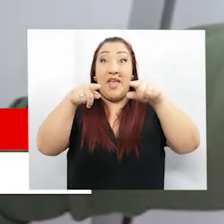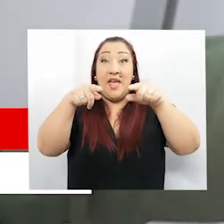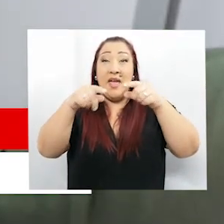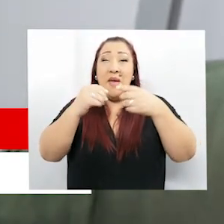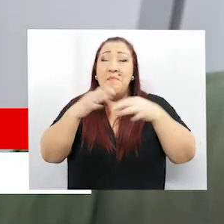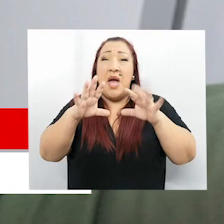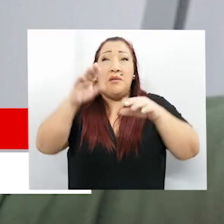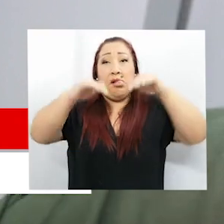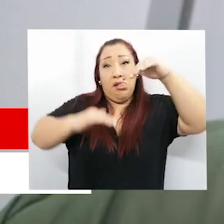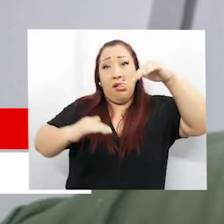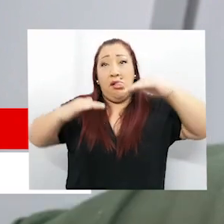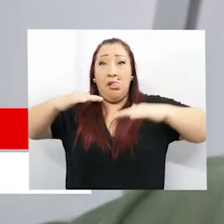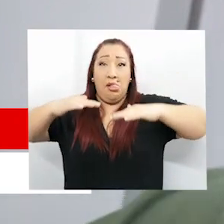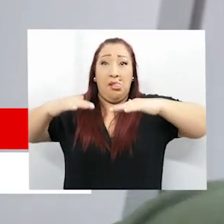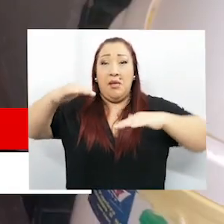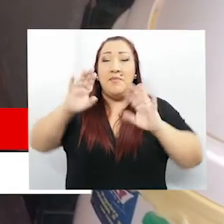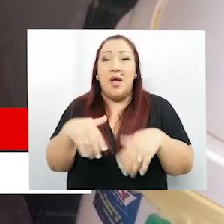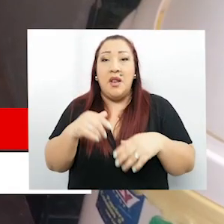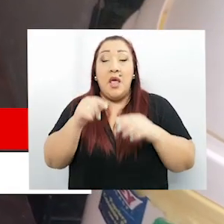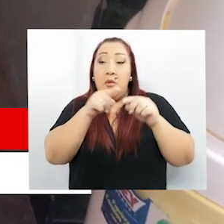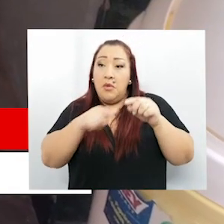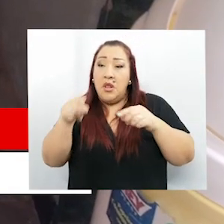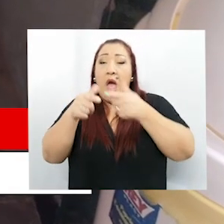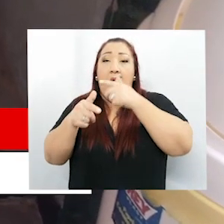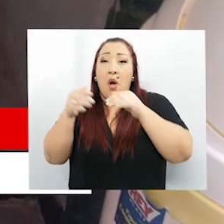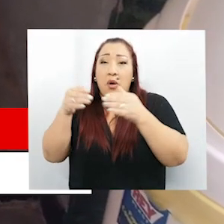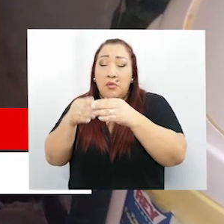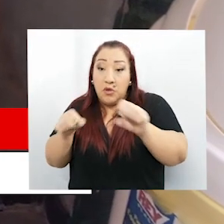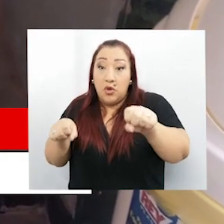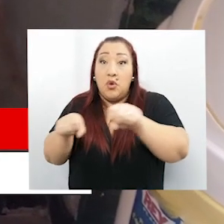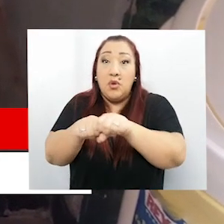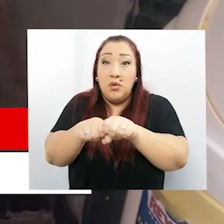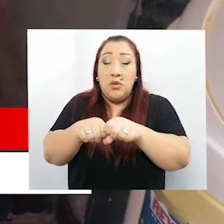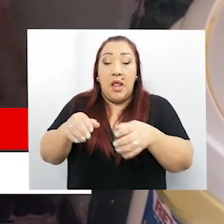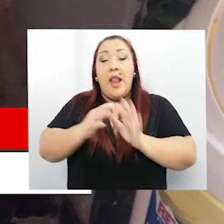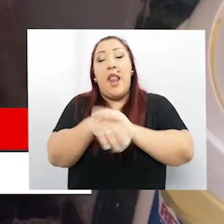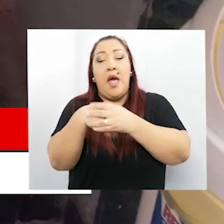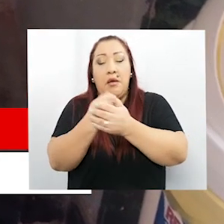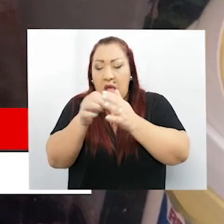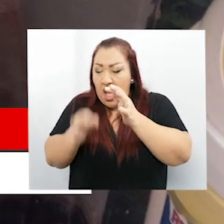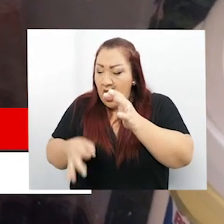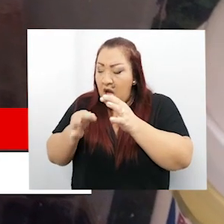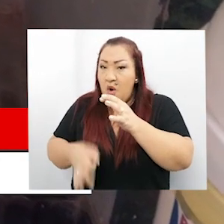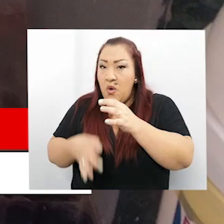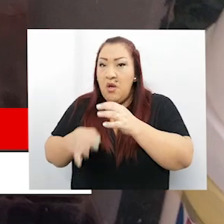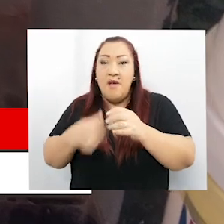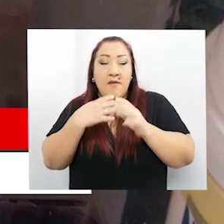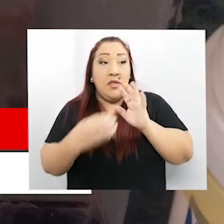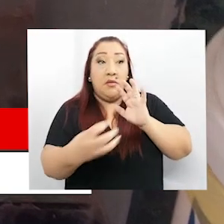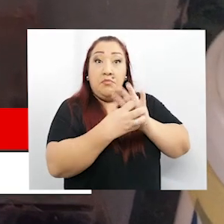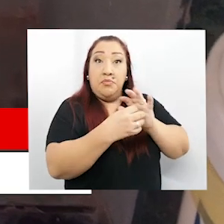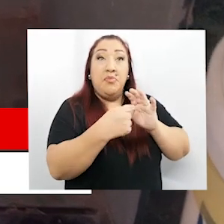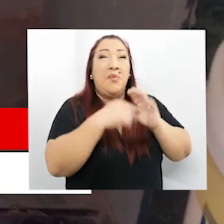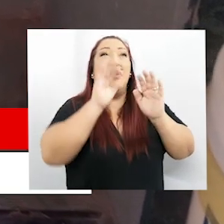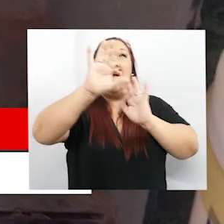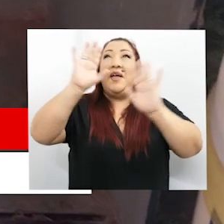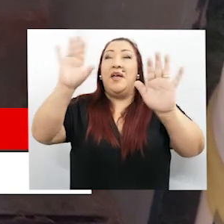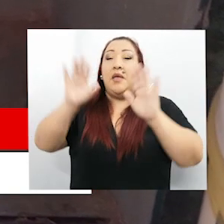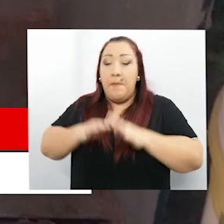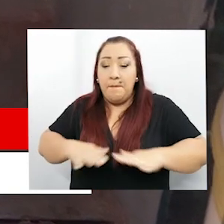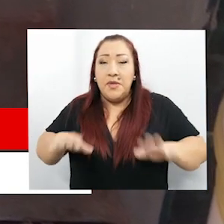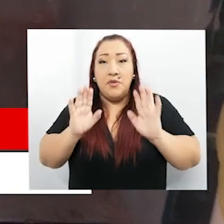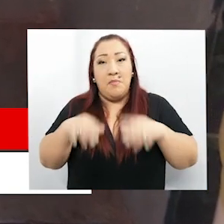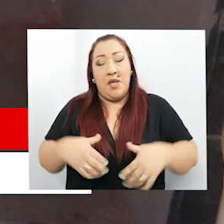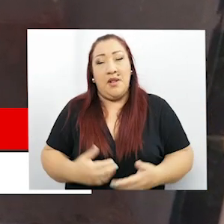tienen notables desniveles, en filtraciones de agua, en las conexiones de lavaderos, en fallas de enchapados de porcelanato,